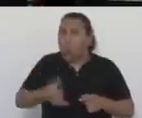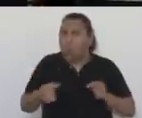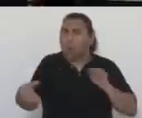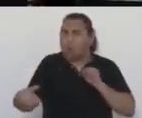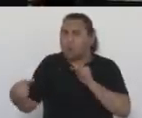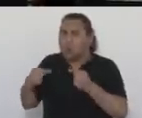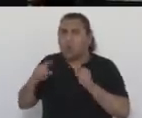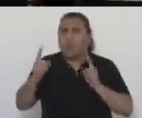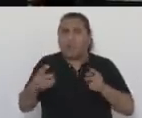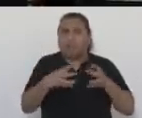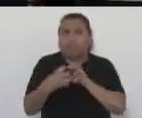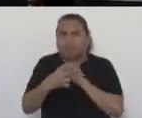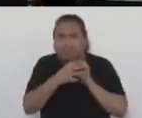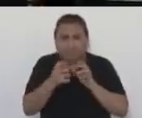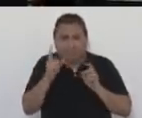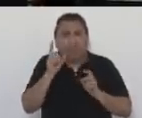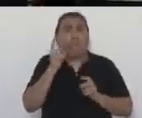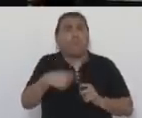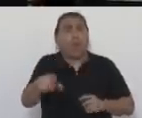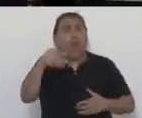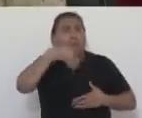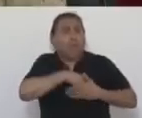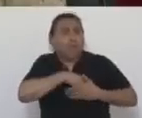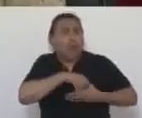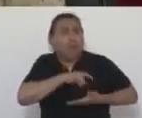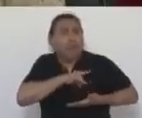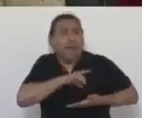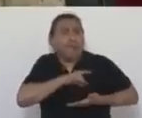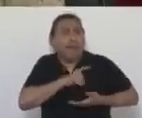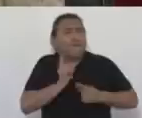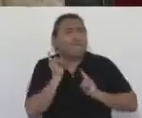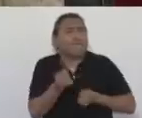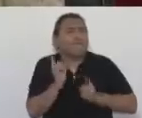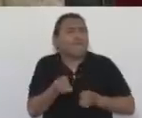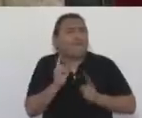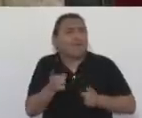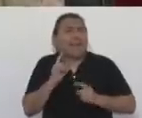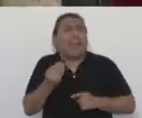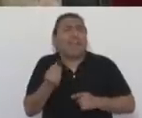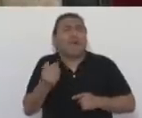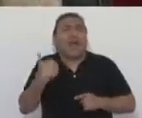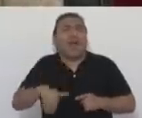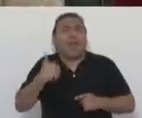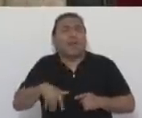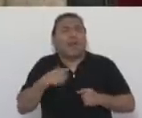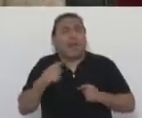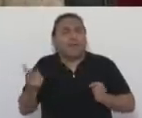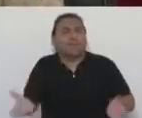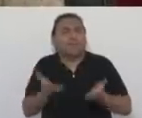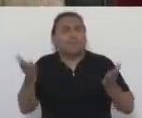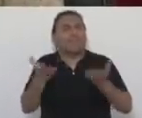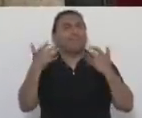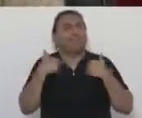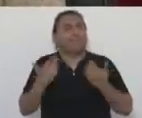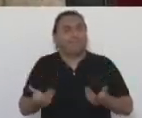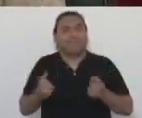uno de ustedes el deseo latente de hacer una Argentina próspera, sostenible, pujante e inclusiva. Hoy doy